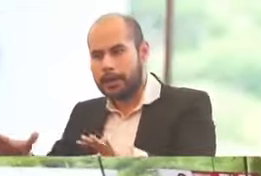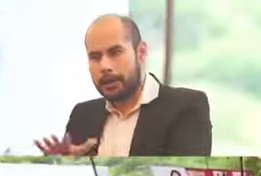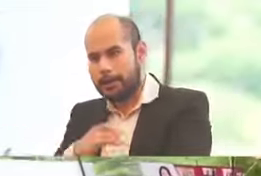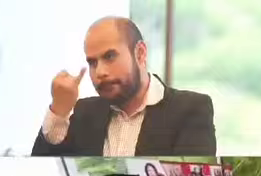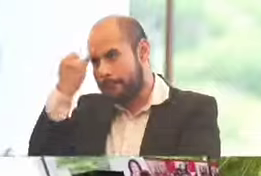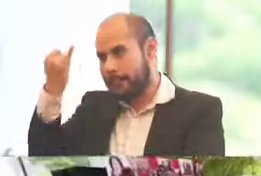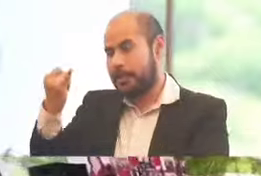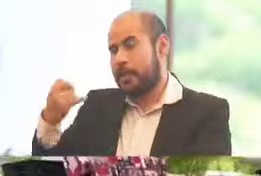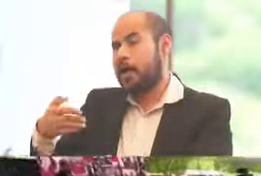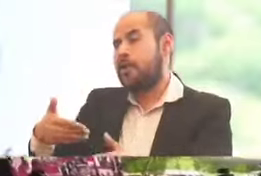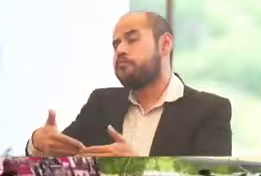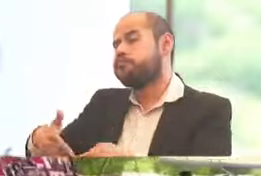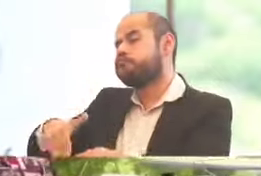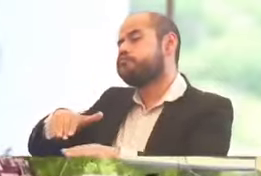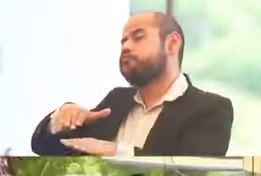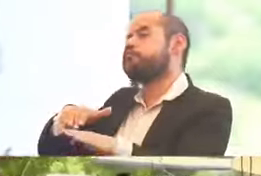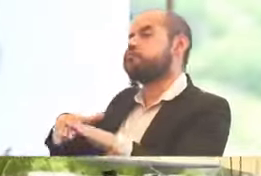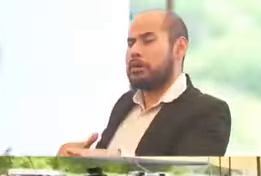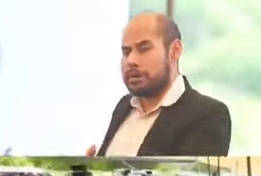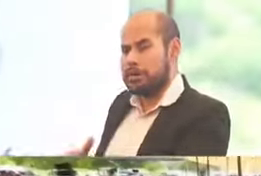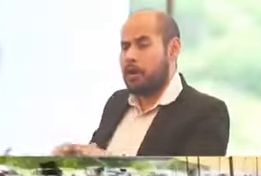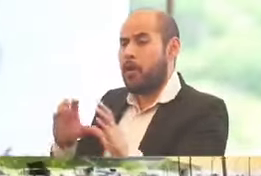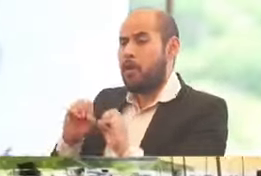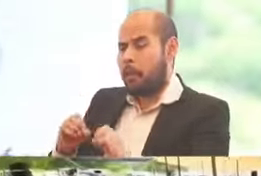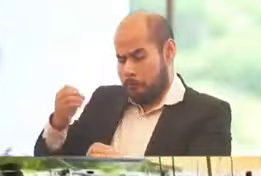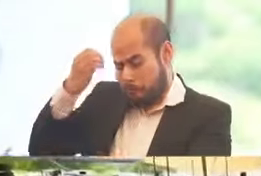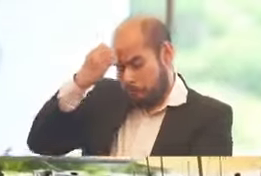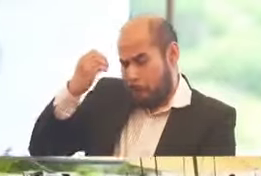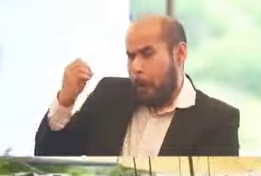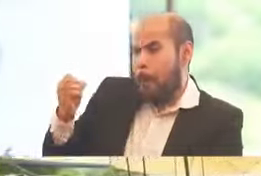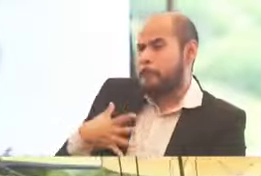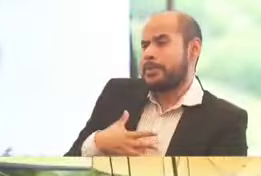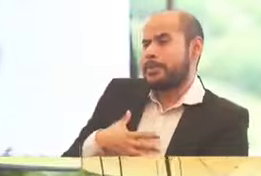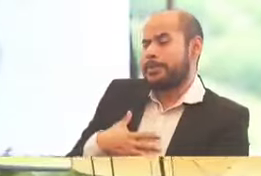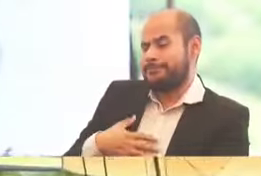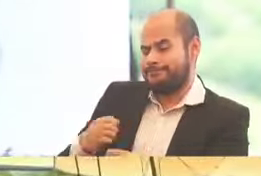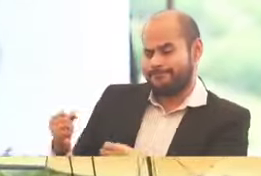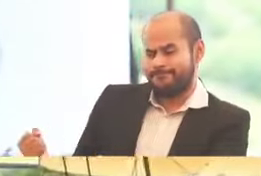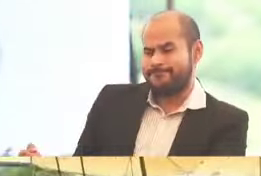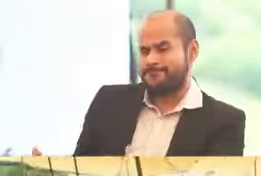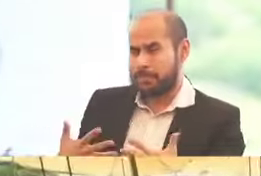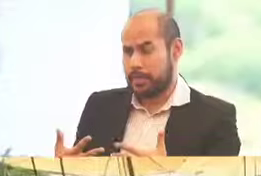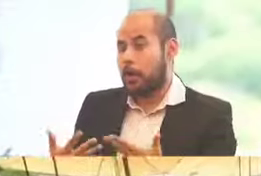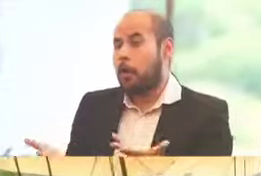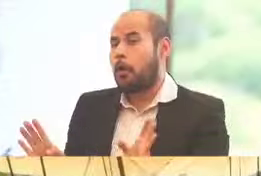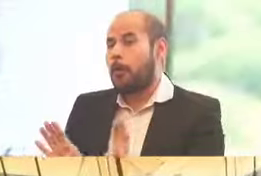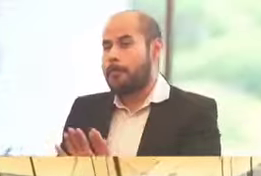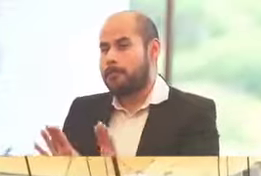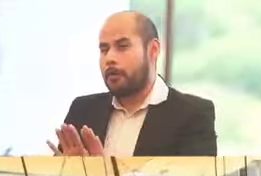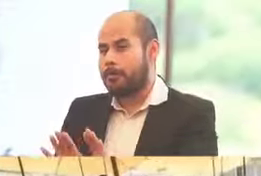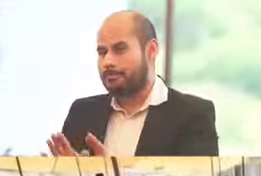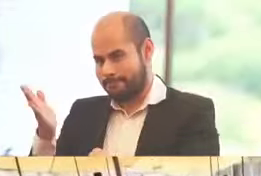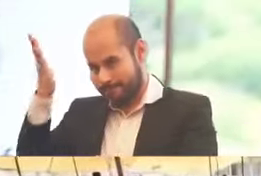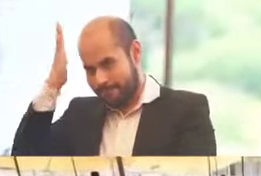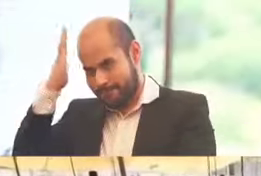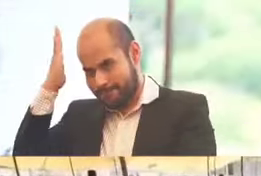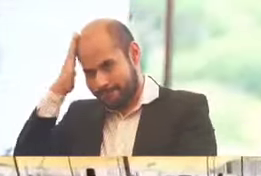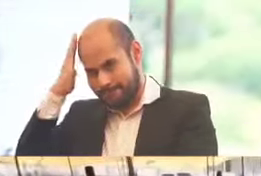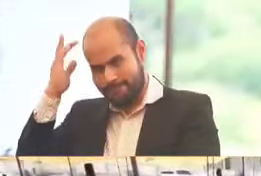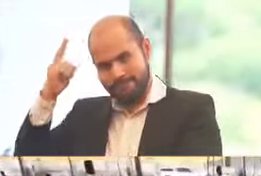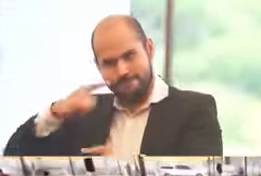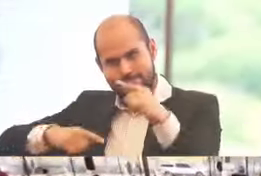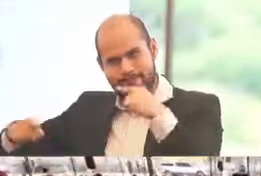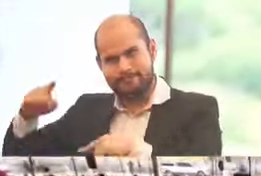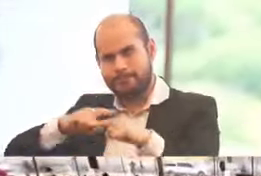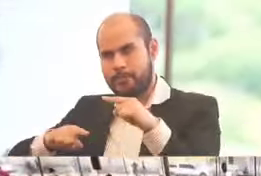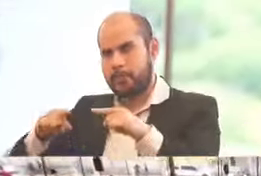de rezago, cambian ese estigma de olvido y abandono bajo el liderazgo de un hombre que es referente